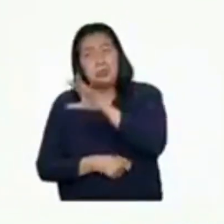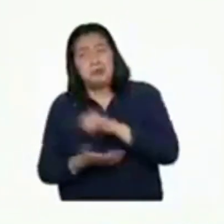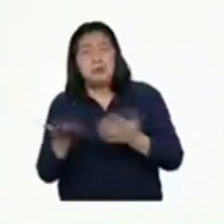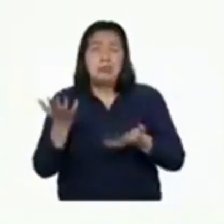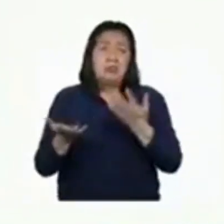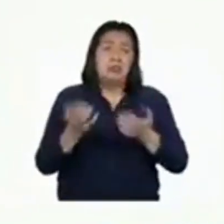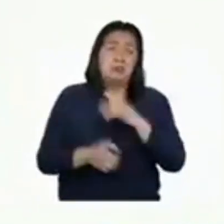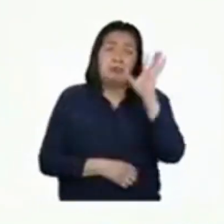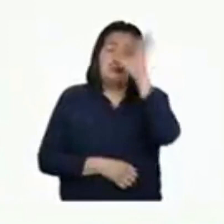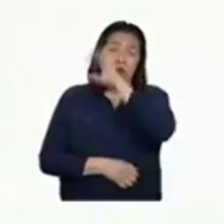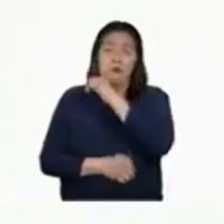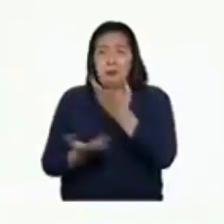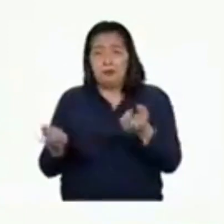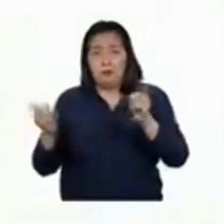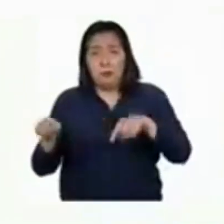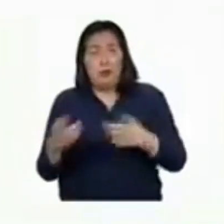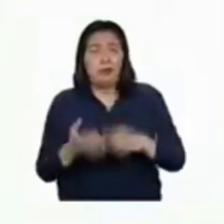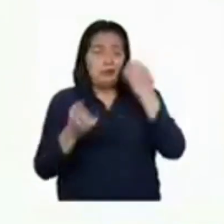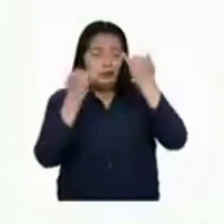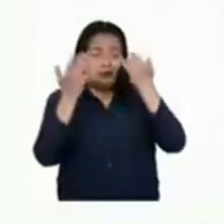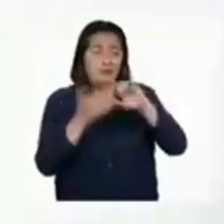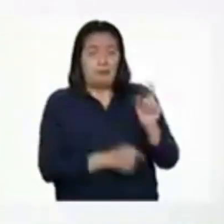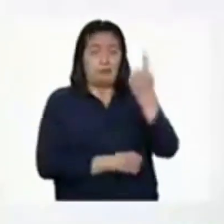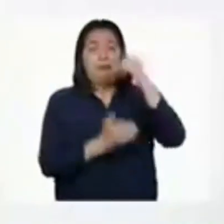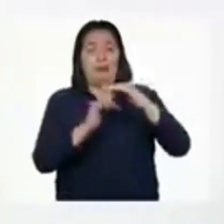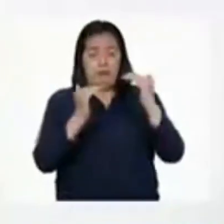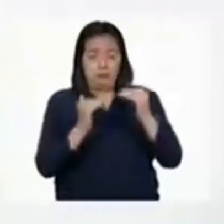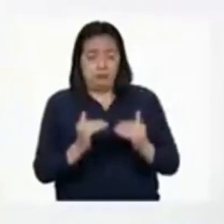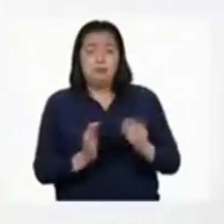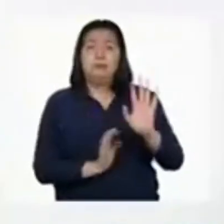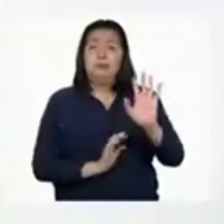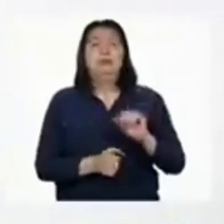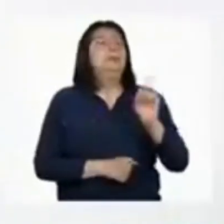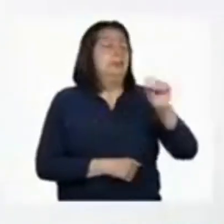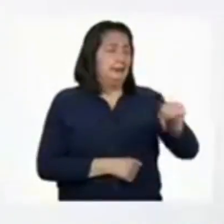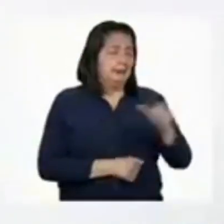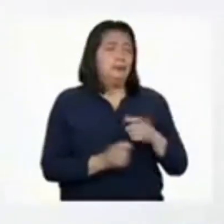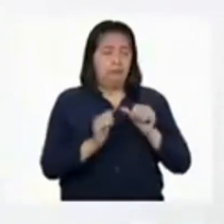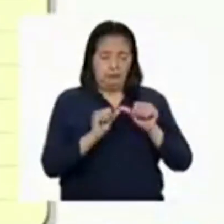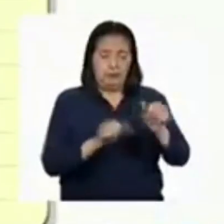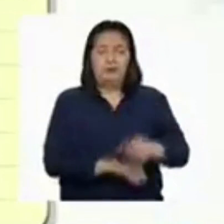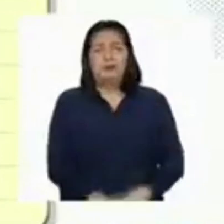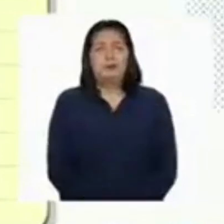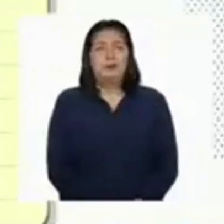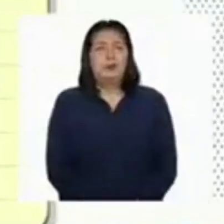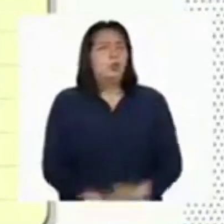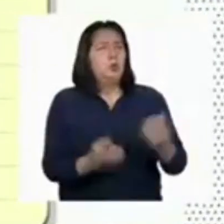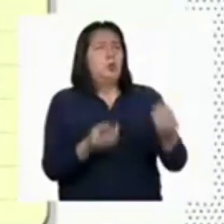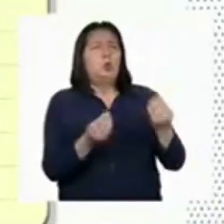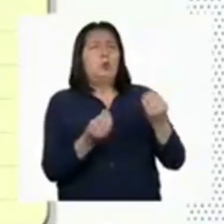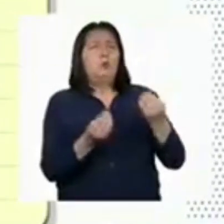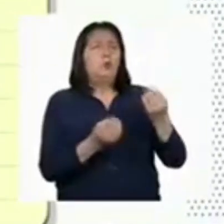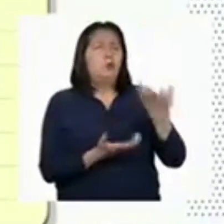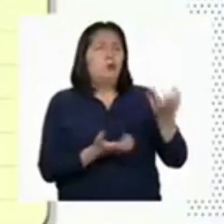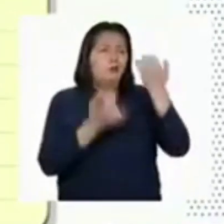que tal vez nos olvidamos al momento de organizar las ideas por primera vez. Así es. Continuemos. ¿Cómo conectamos